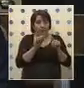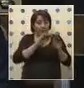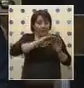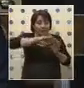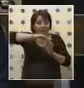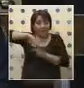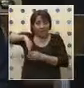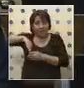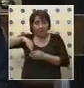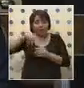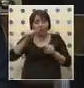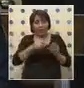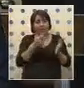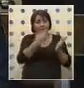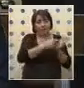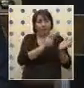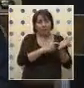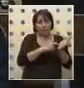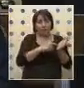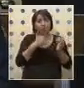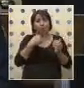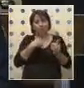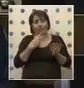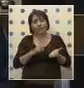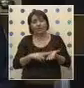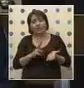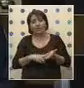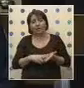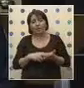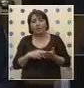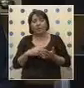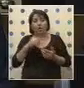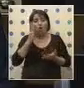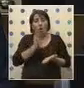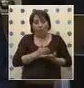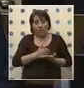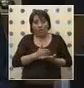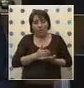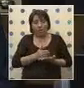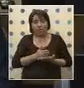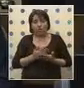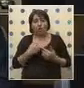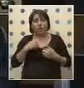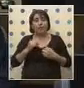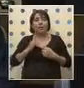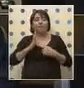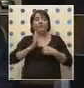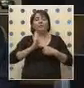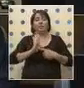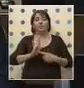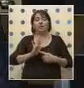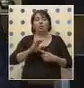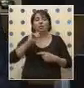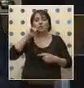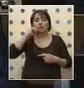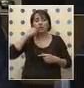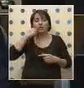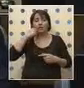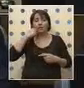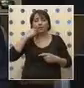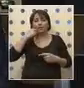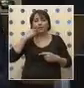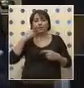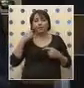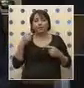excepción de aplicar este tributo. Pero yo, sinceramente, me tengo la obligación de representar lo que significa el efecto que